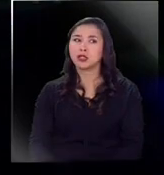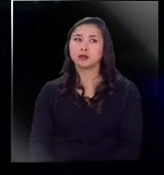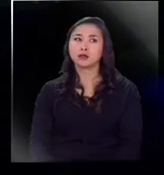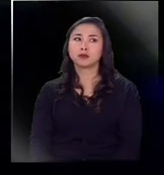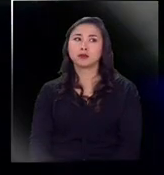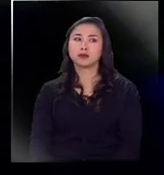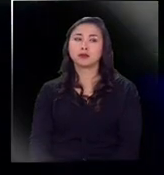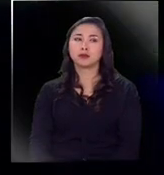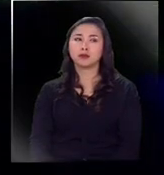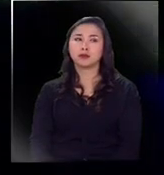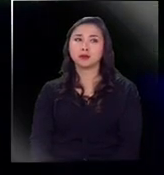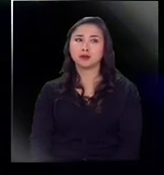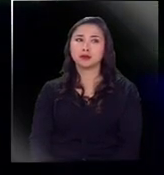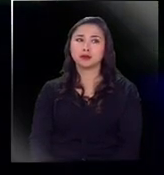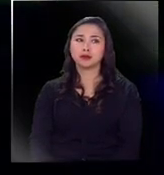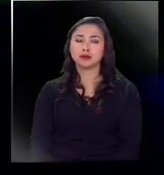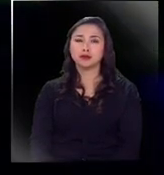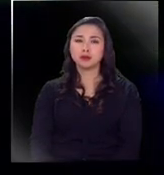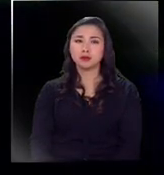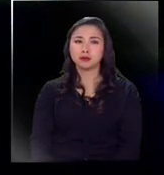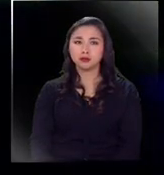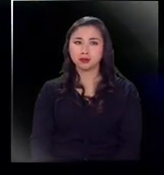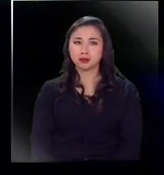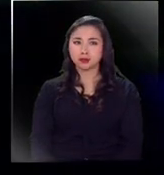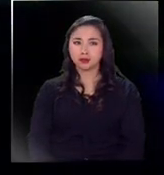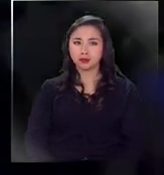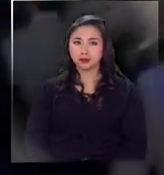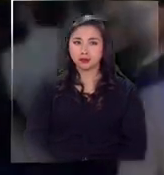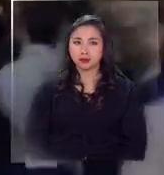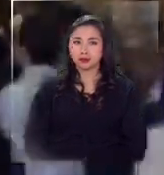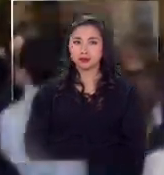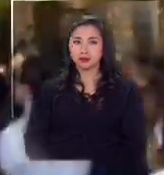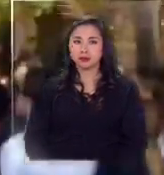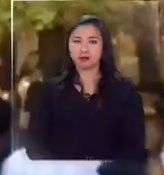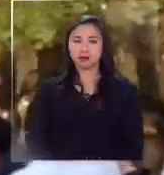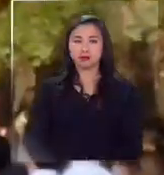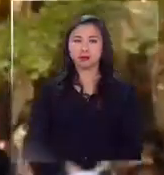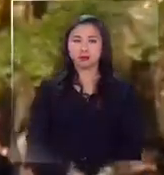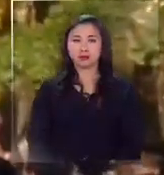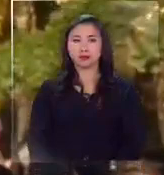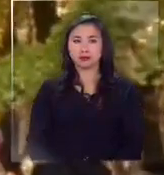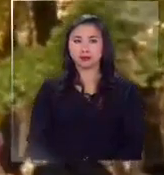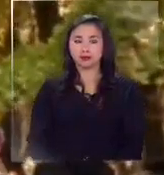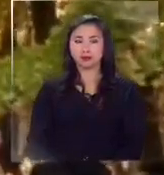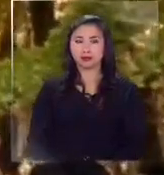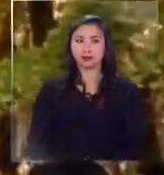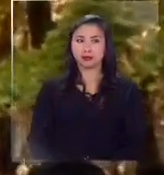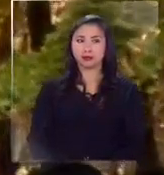This is our good.